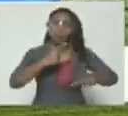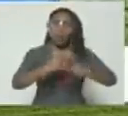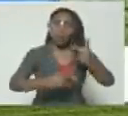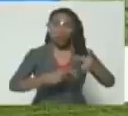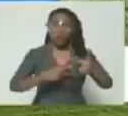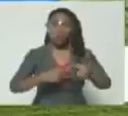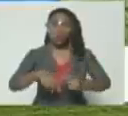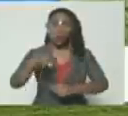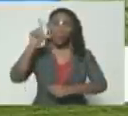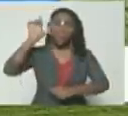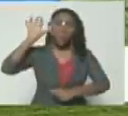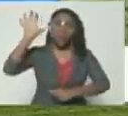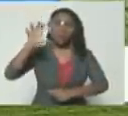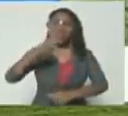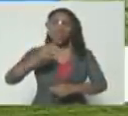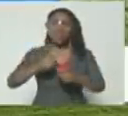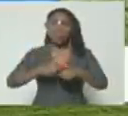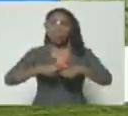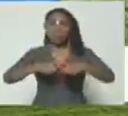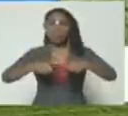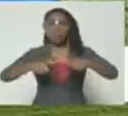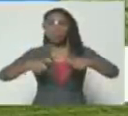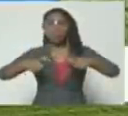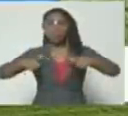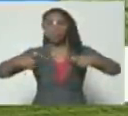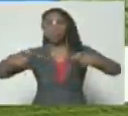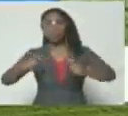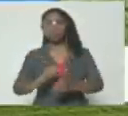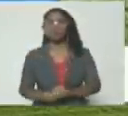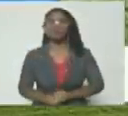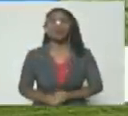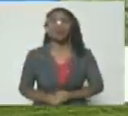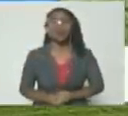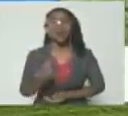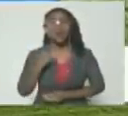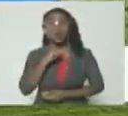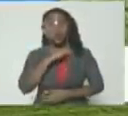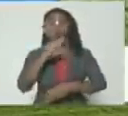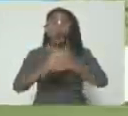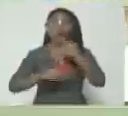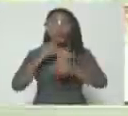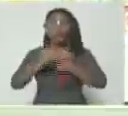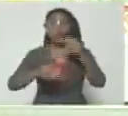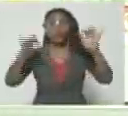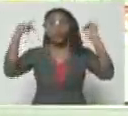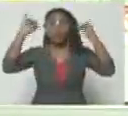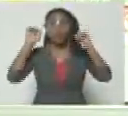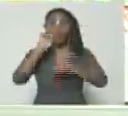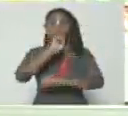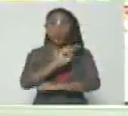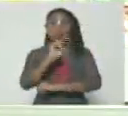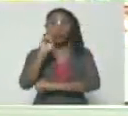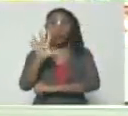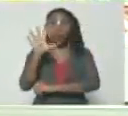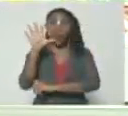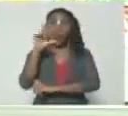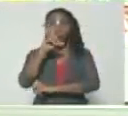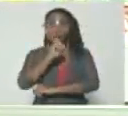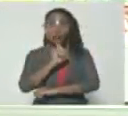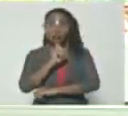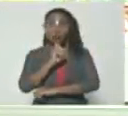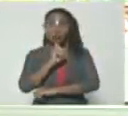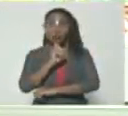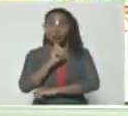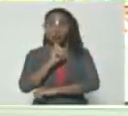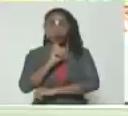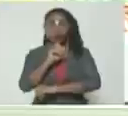un país que reverdezca, que crezca. Bueno, estamos conmemorando los 25 años